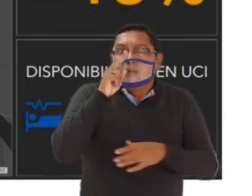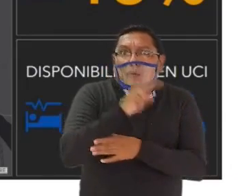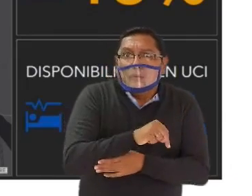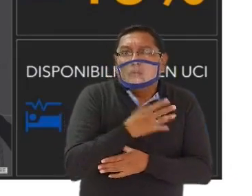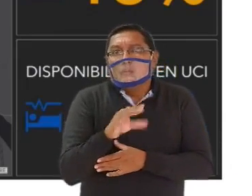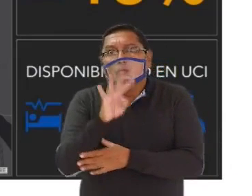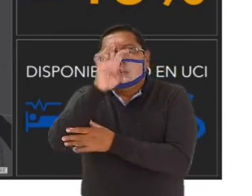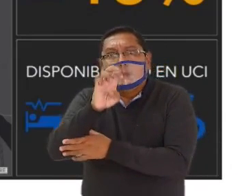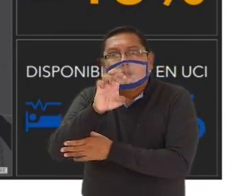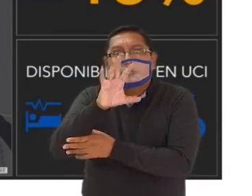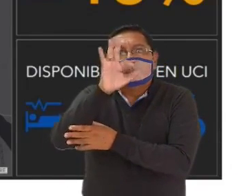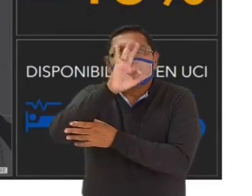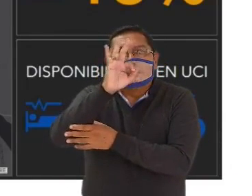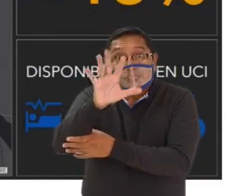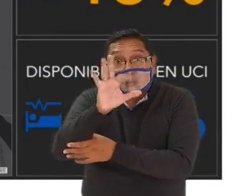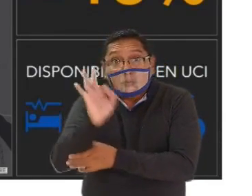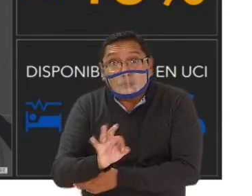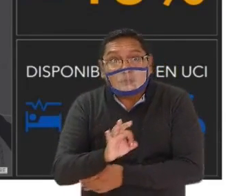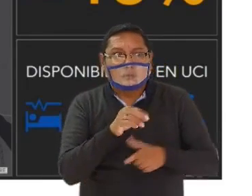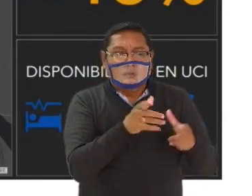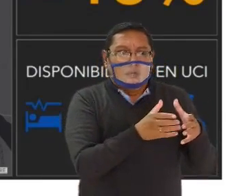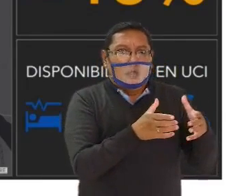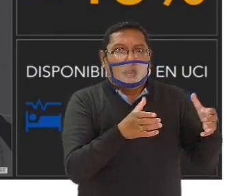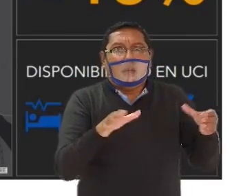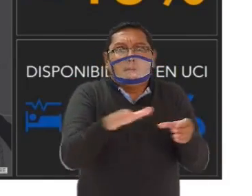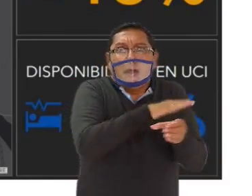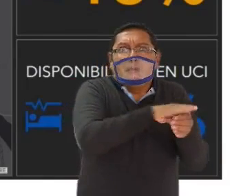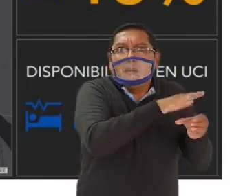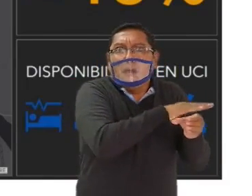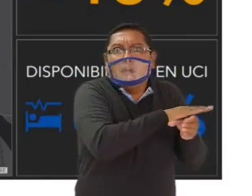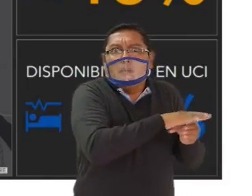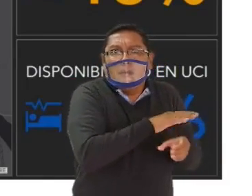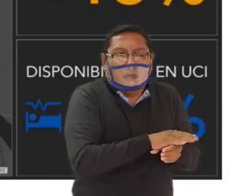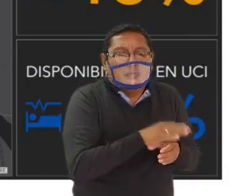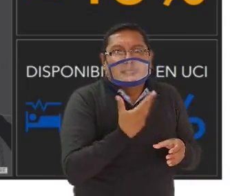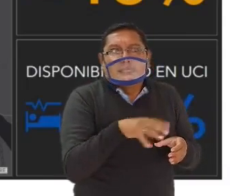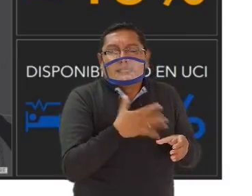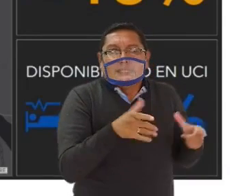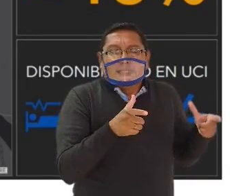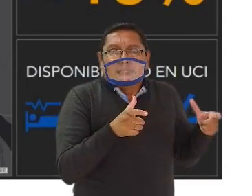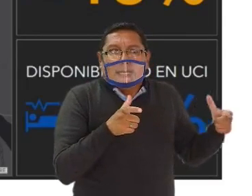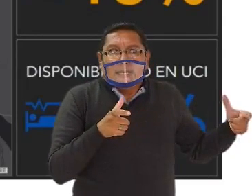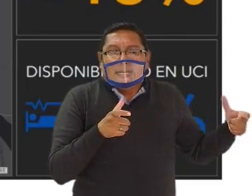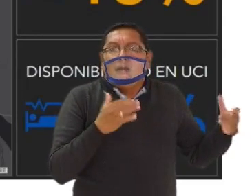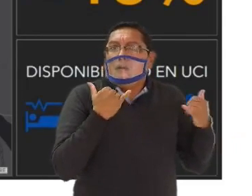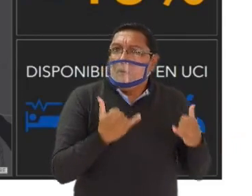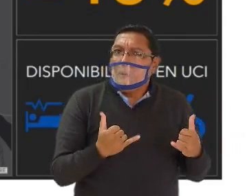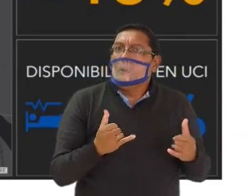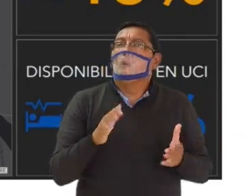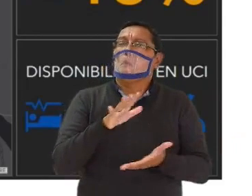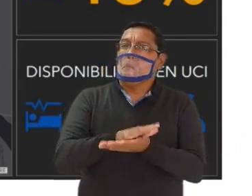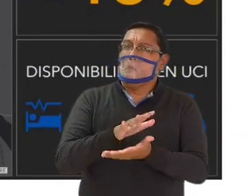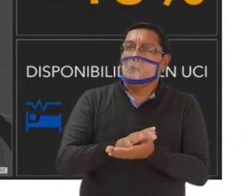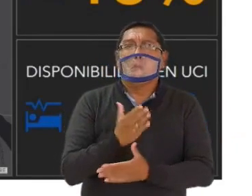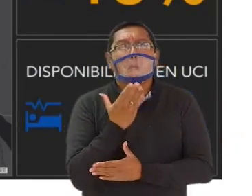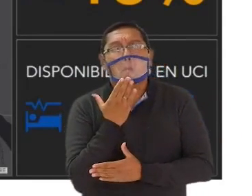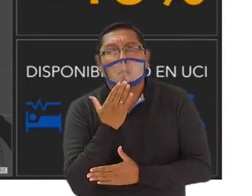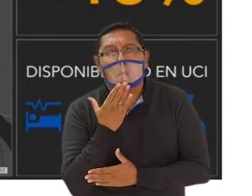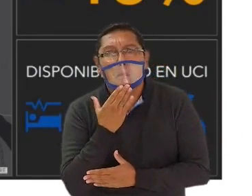o 95% en algunos días de capacidad copada. Hoy tenemos una disponibilidad